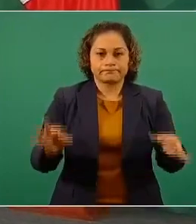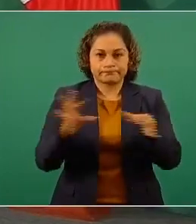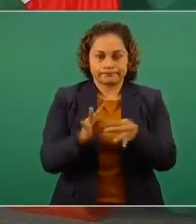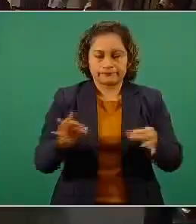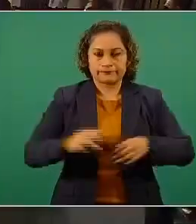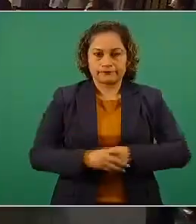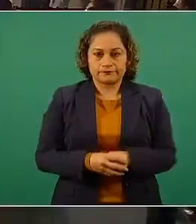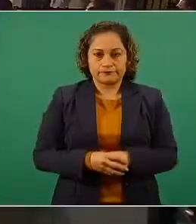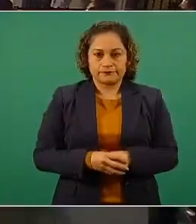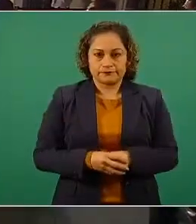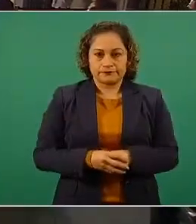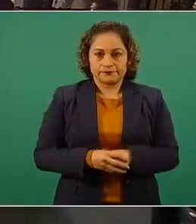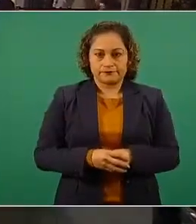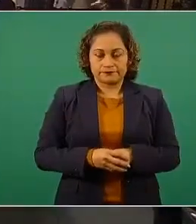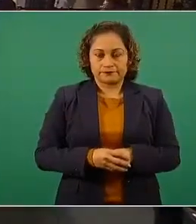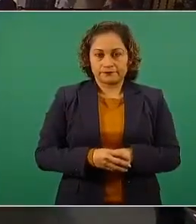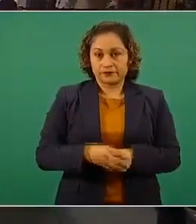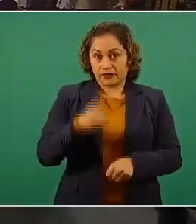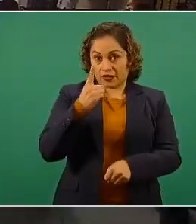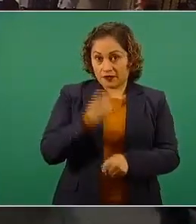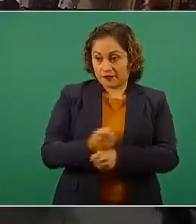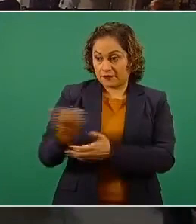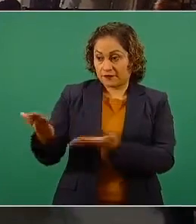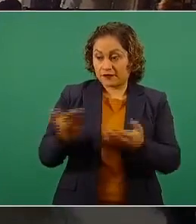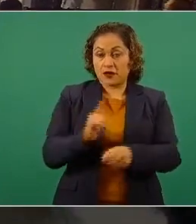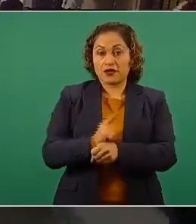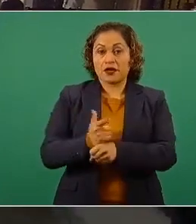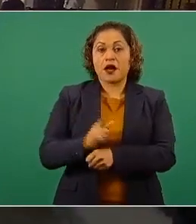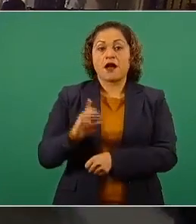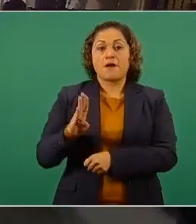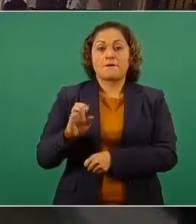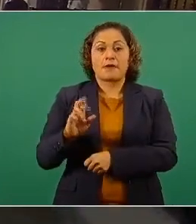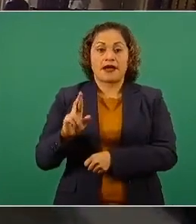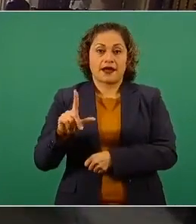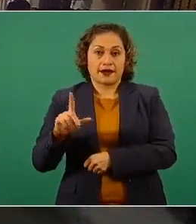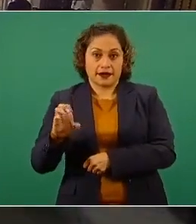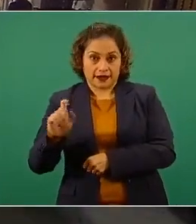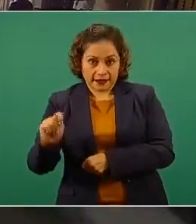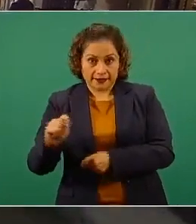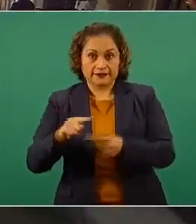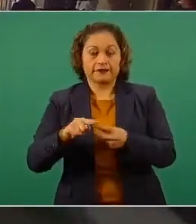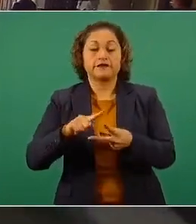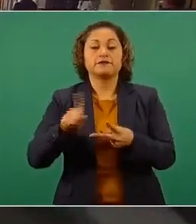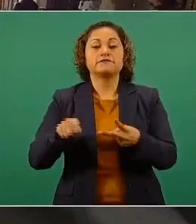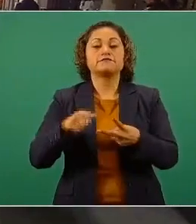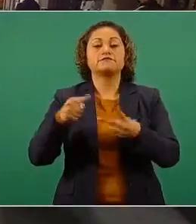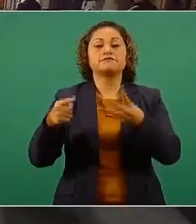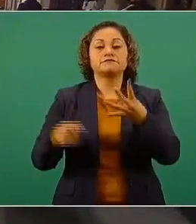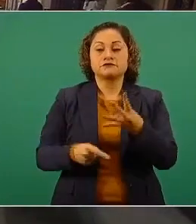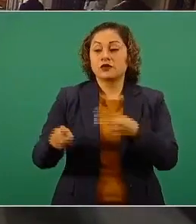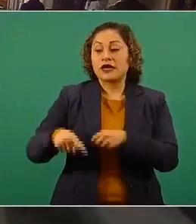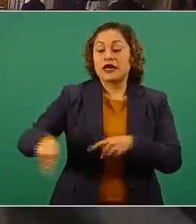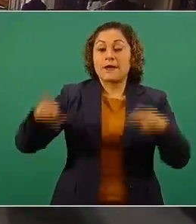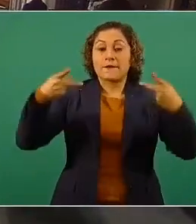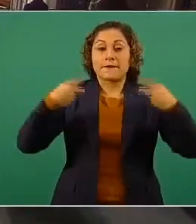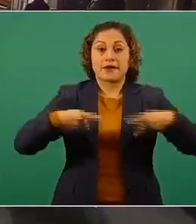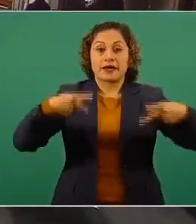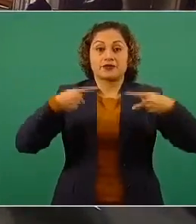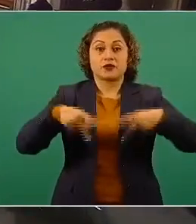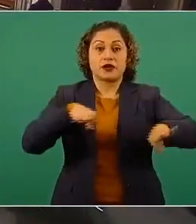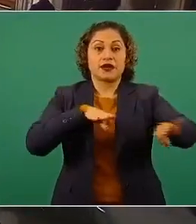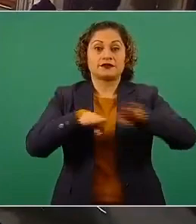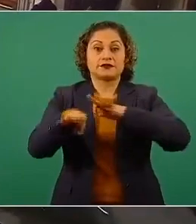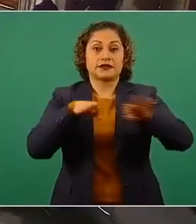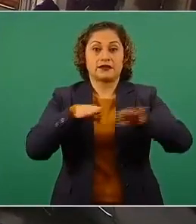Va a introducir Eliseo Bartlett y luego los funcionarios responsables de la